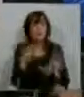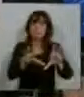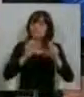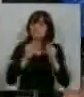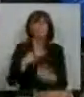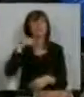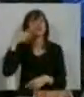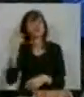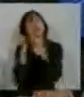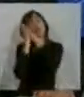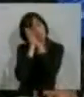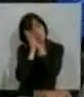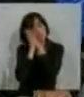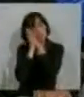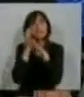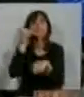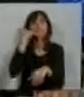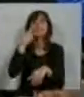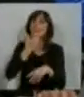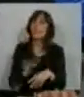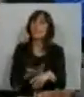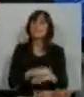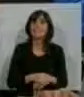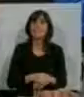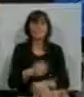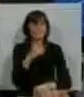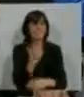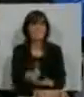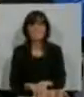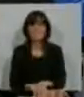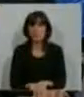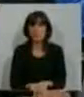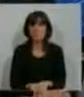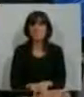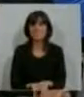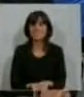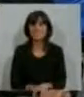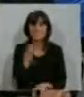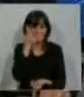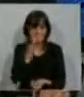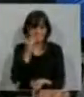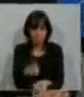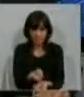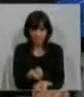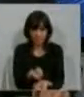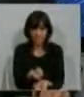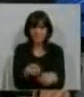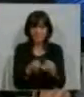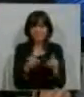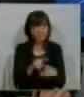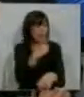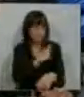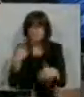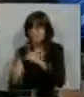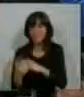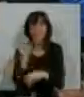durmiendo. Sí. Y descubrí que el desodorante, ¿sí? En aerosol, sí, mismo como el del desodorante de